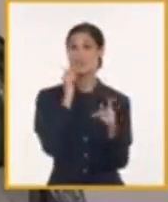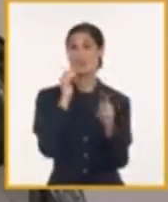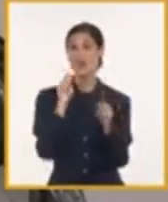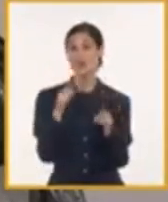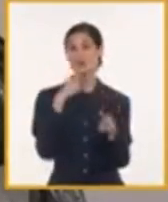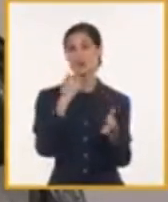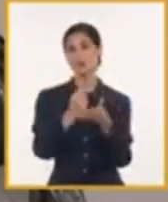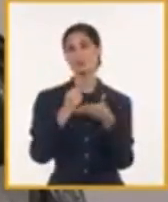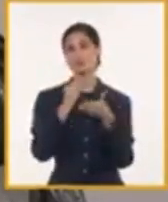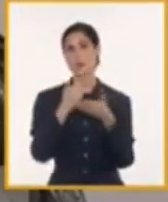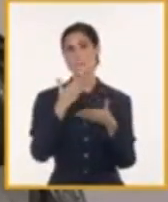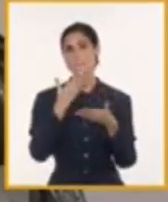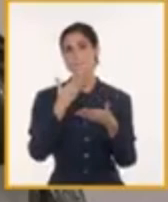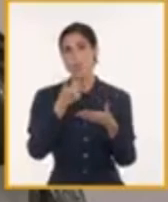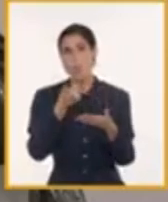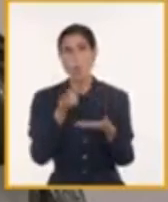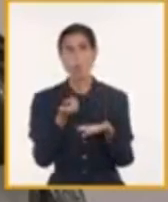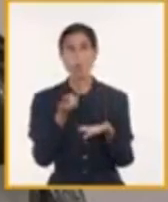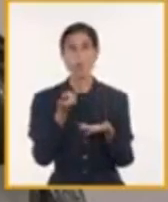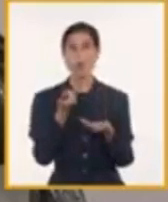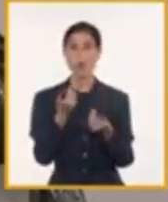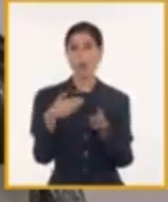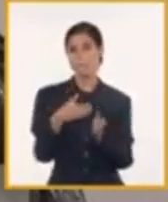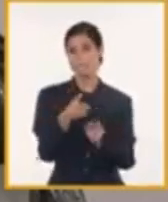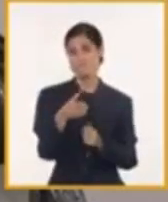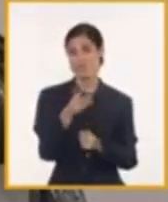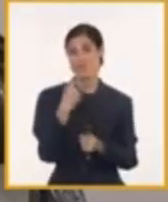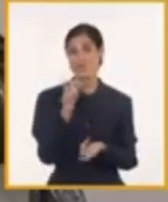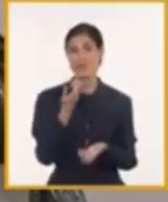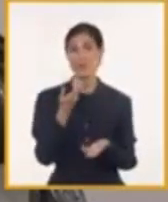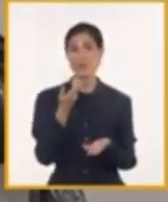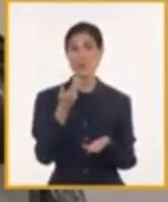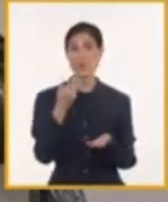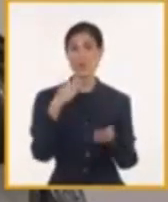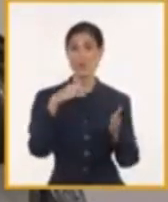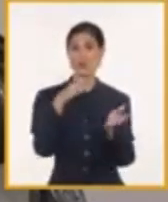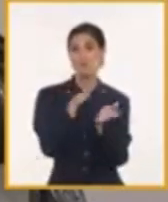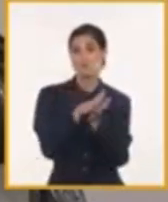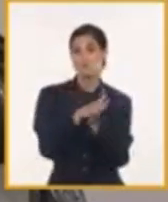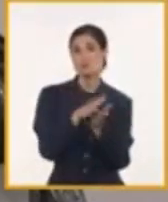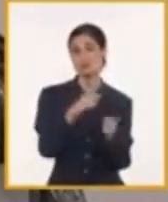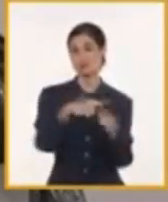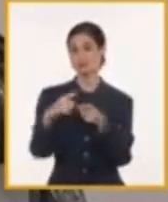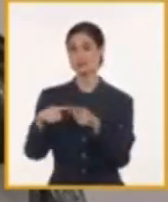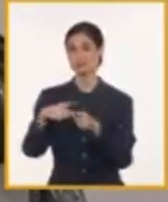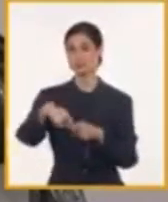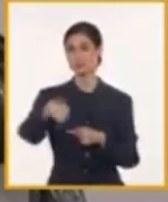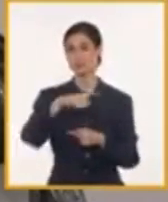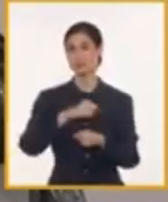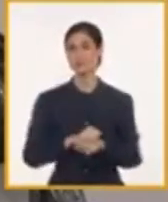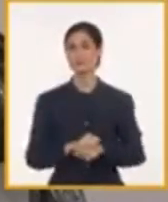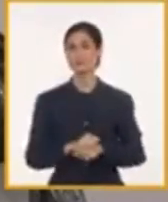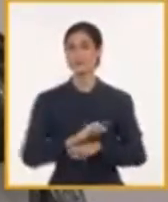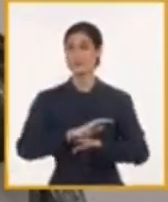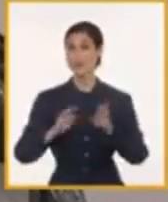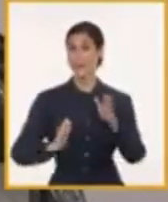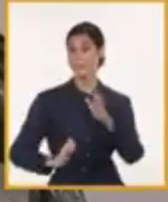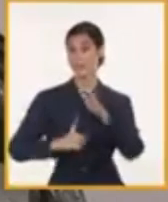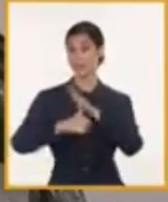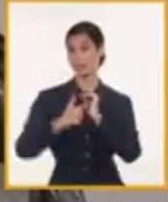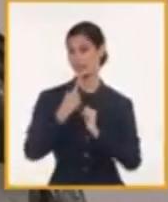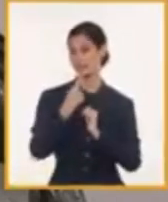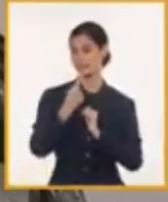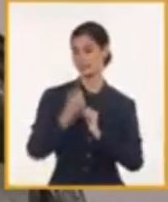mar. Logrando esto, en lo que estamos trabajando, nosotros somos convencidos de lo que decía el presidente, que si